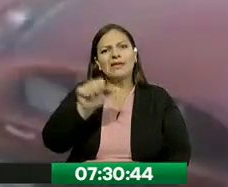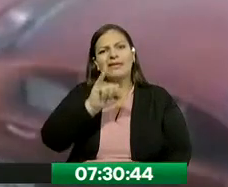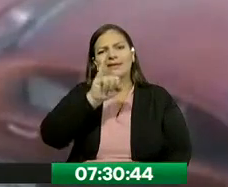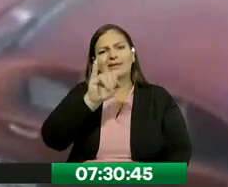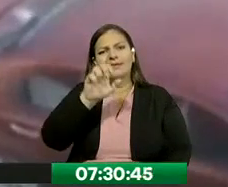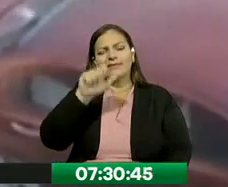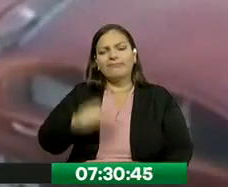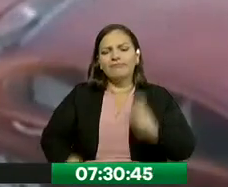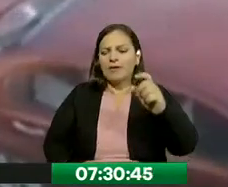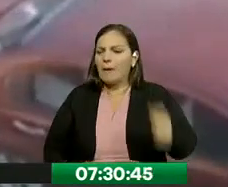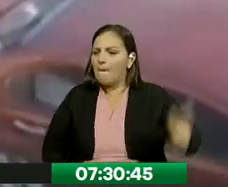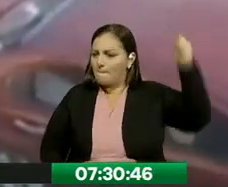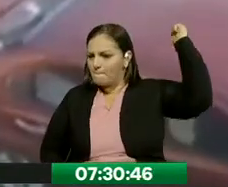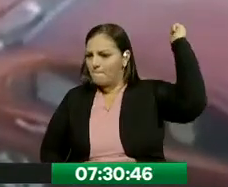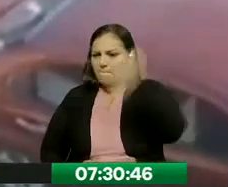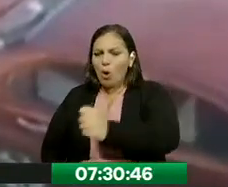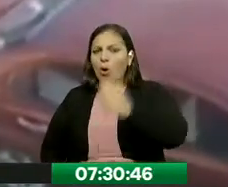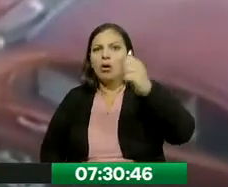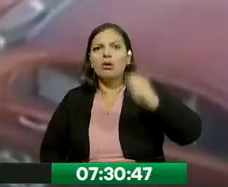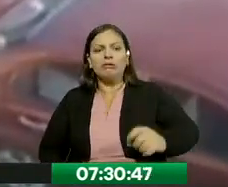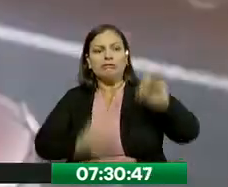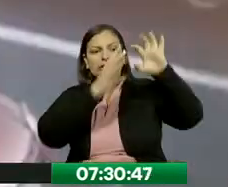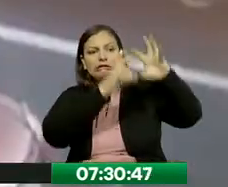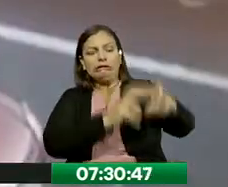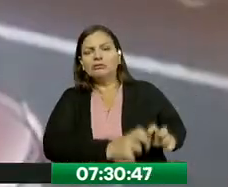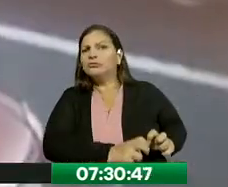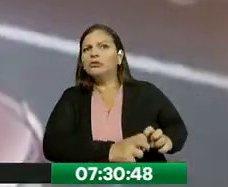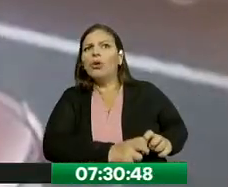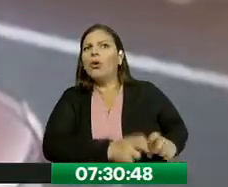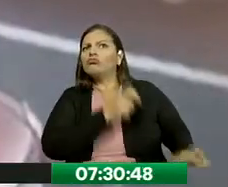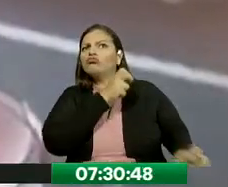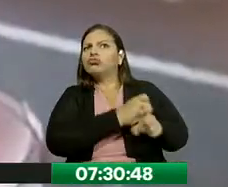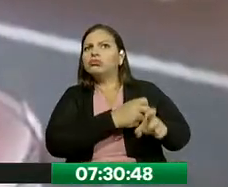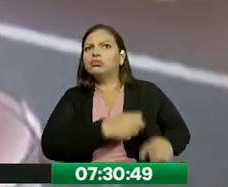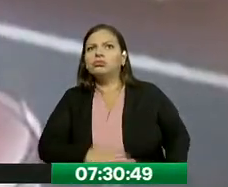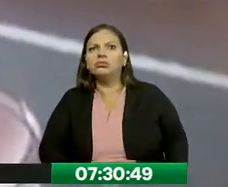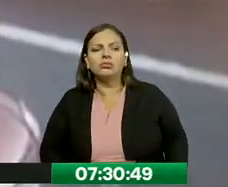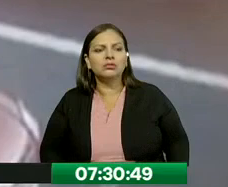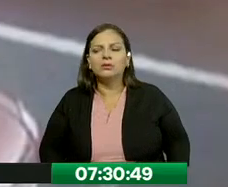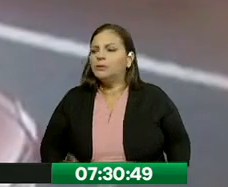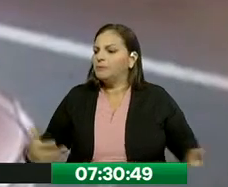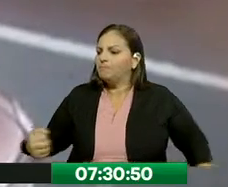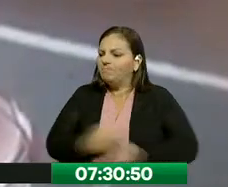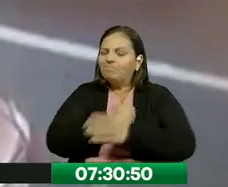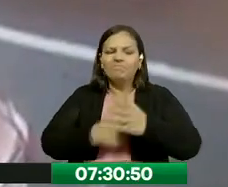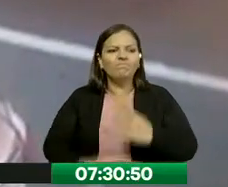que se encuentra al frente y él huye de ese lugar, informó Charlie Pisa.